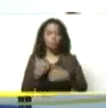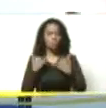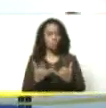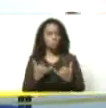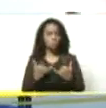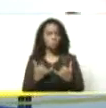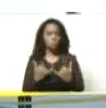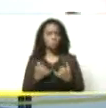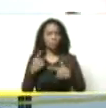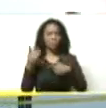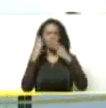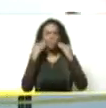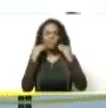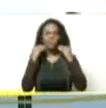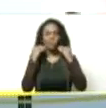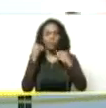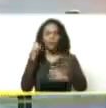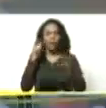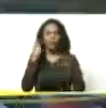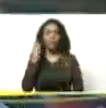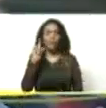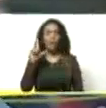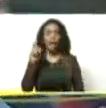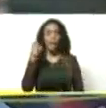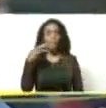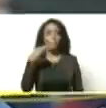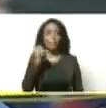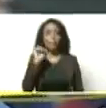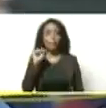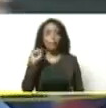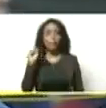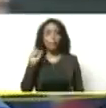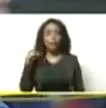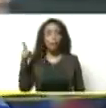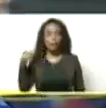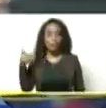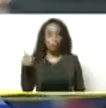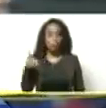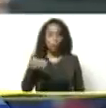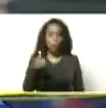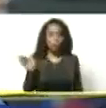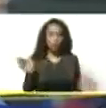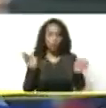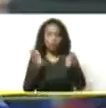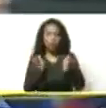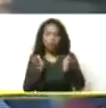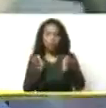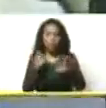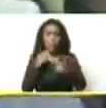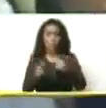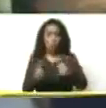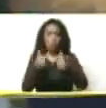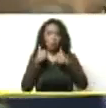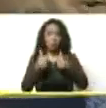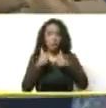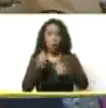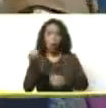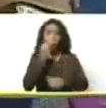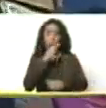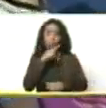esta experiencia con las tilapias que son parc hitos pequeños pero bien nutritivas